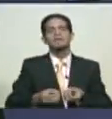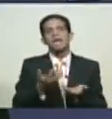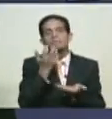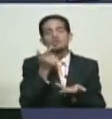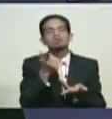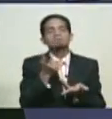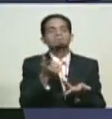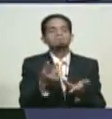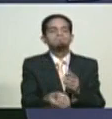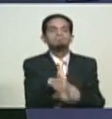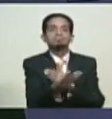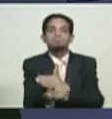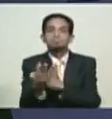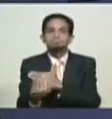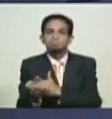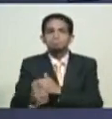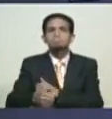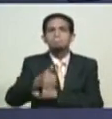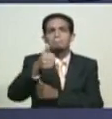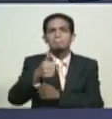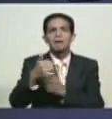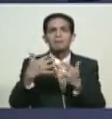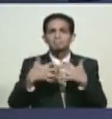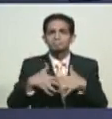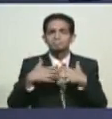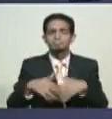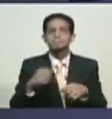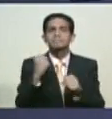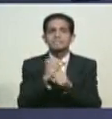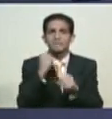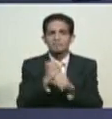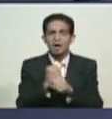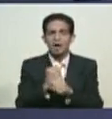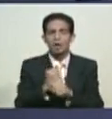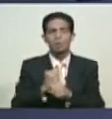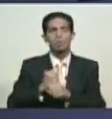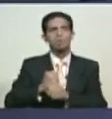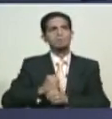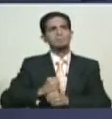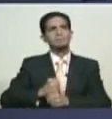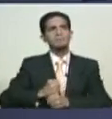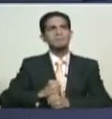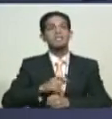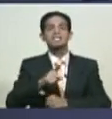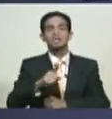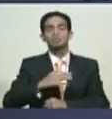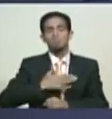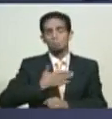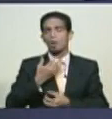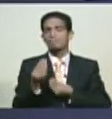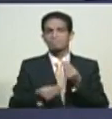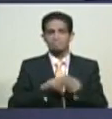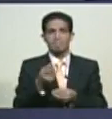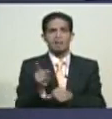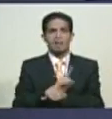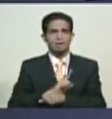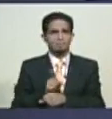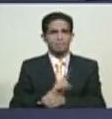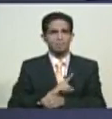fuentes de empleo de periodistas de operadores de locutores de productores nacionales independientes y eso puede hacerse muy rápido se puede